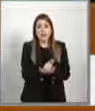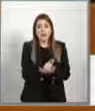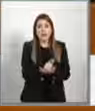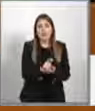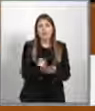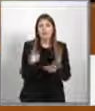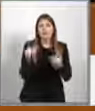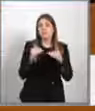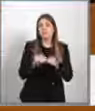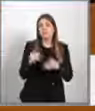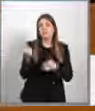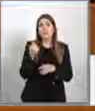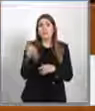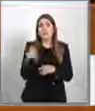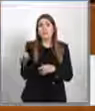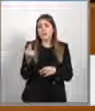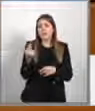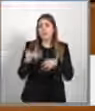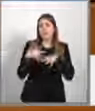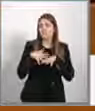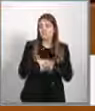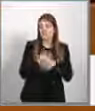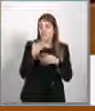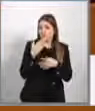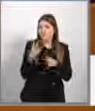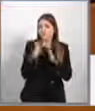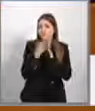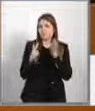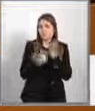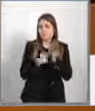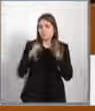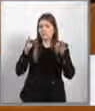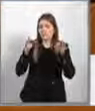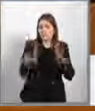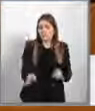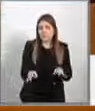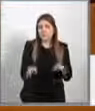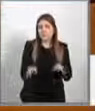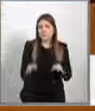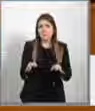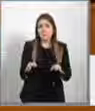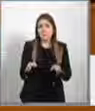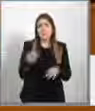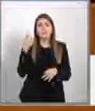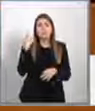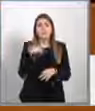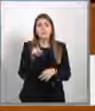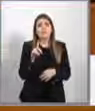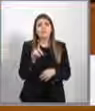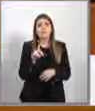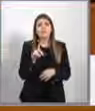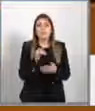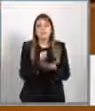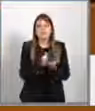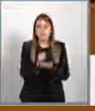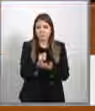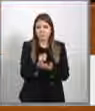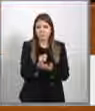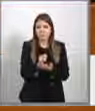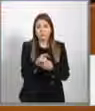Estado que sea integral, con rigor técnico y con precisión conceptual y terminológica,